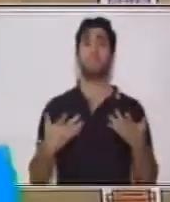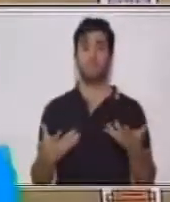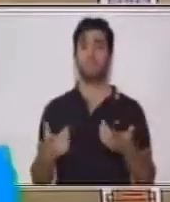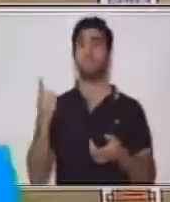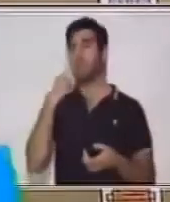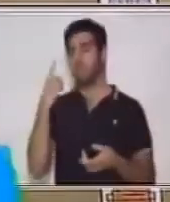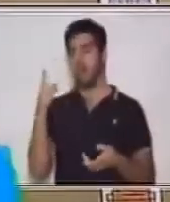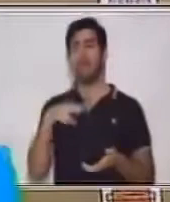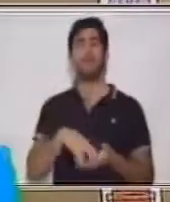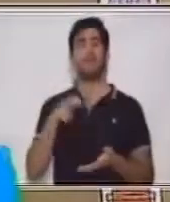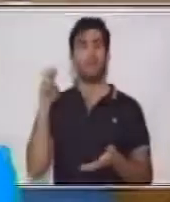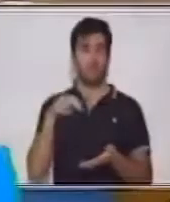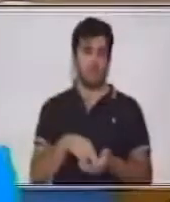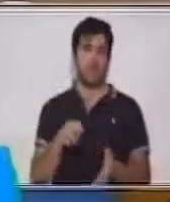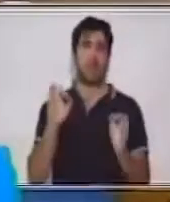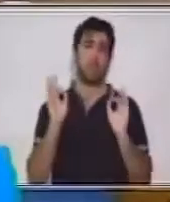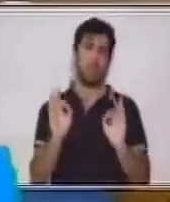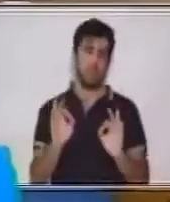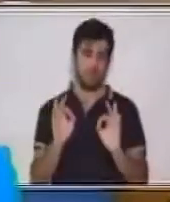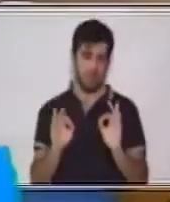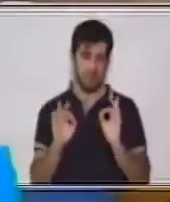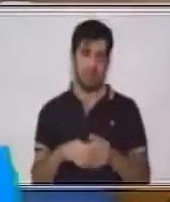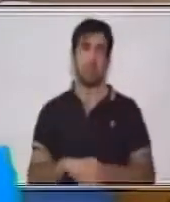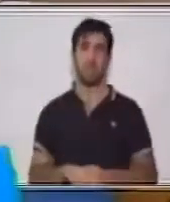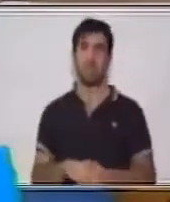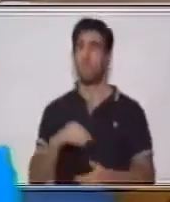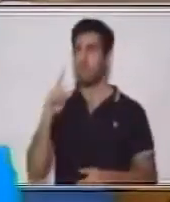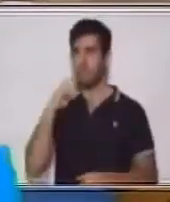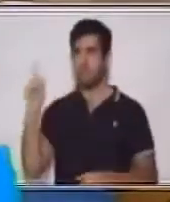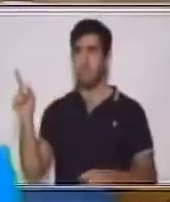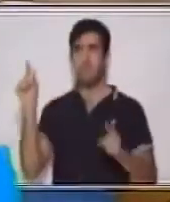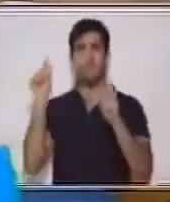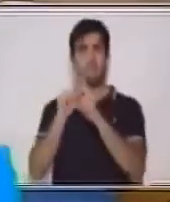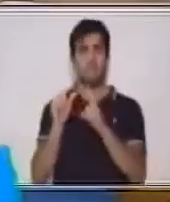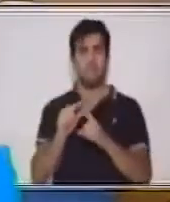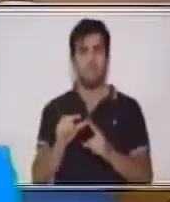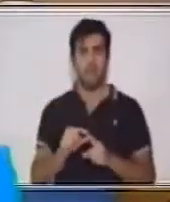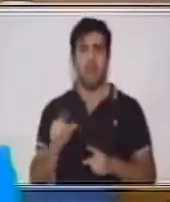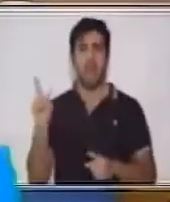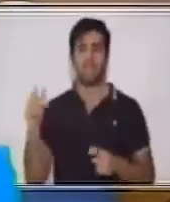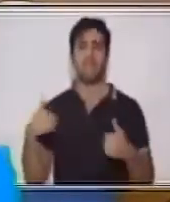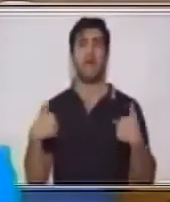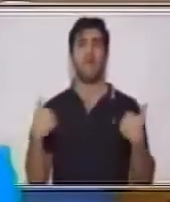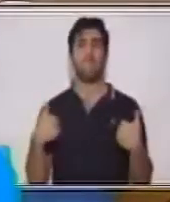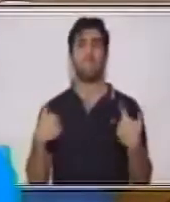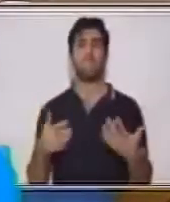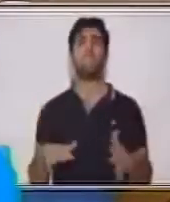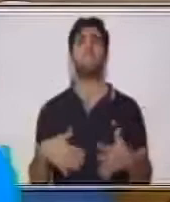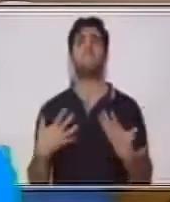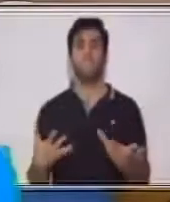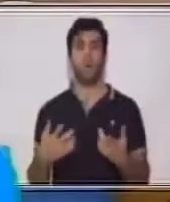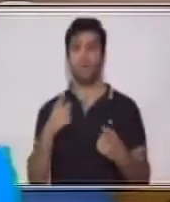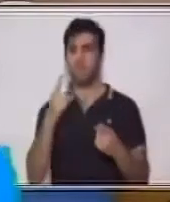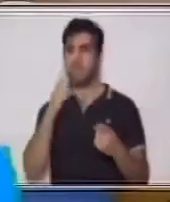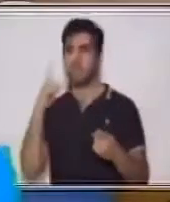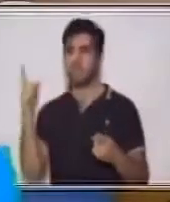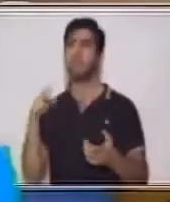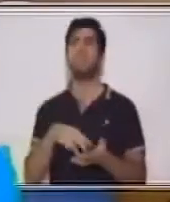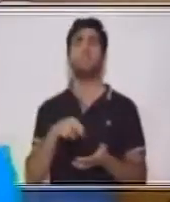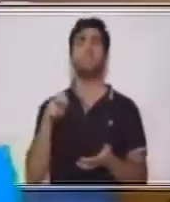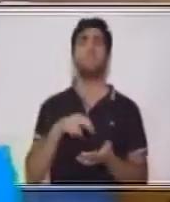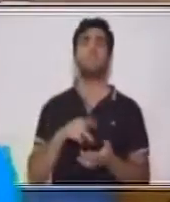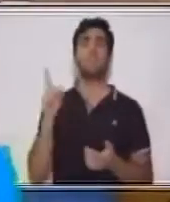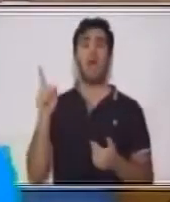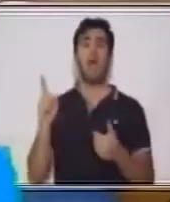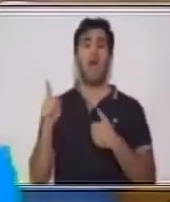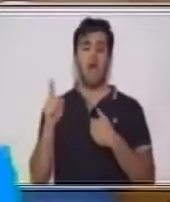Saltaba. Excelente. Muy bien. Estas palabras que el monito hacía, que representaba bailando,